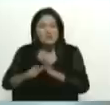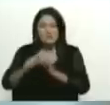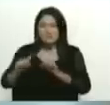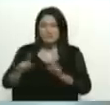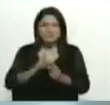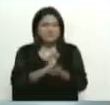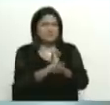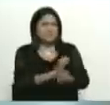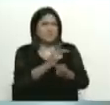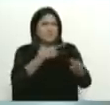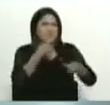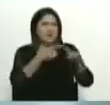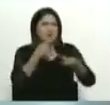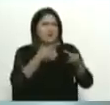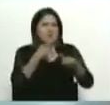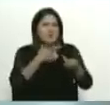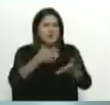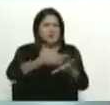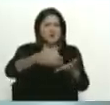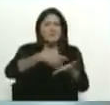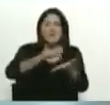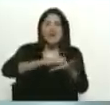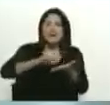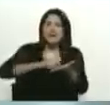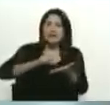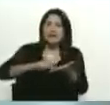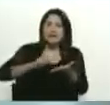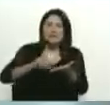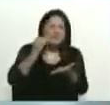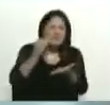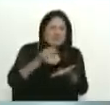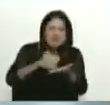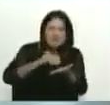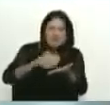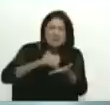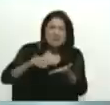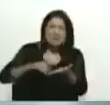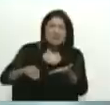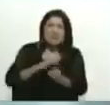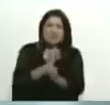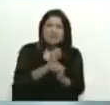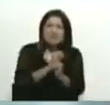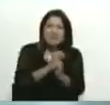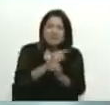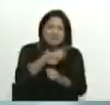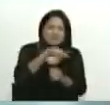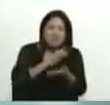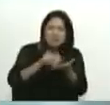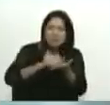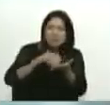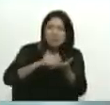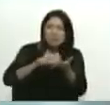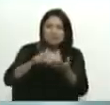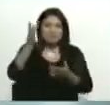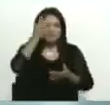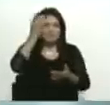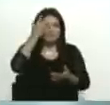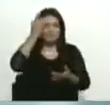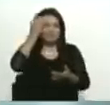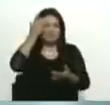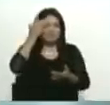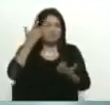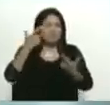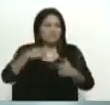porque él escribe tres pendejadas que se la hacen vía internet desde Venezuela, y entonces se le quiere dar ese